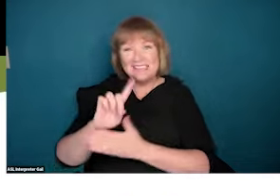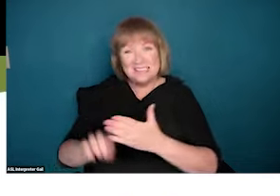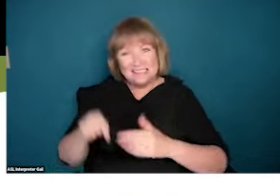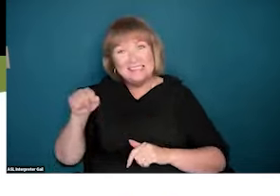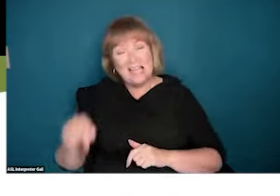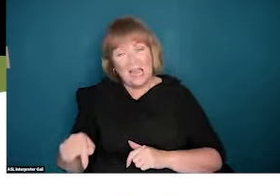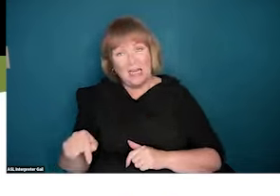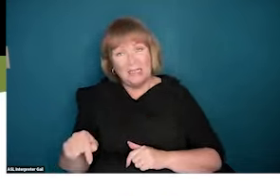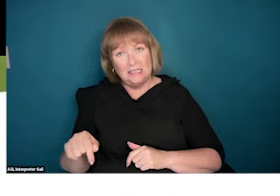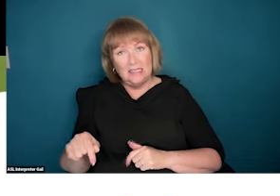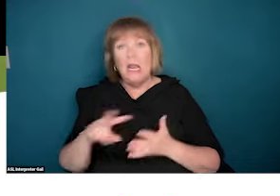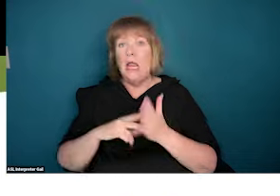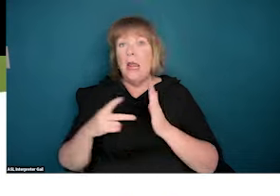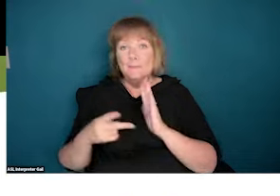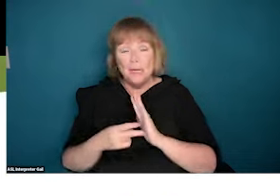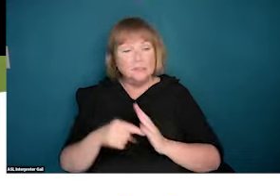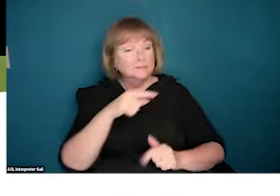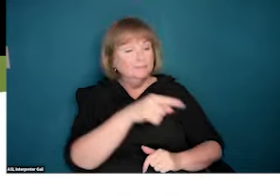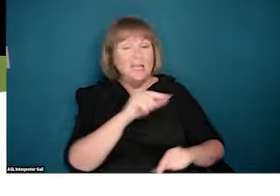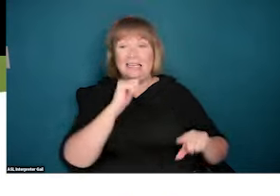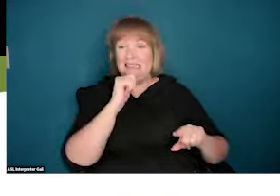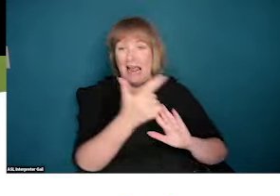cambiar. Es algo que es un